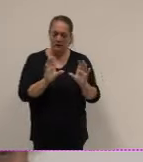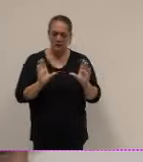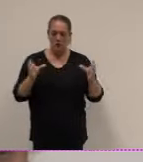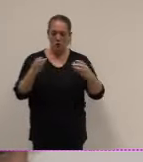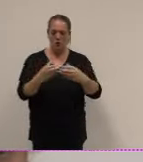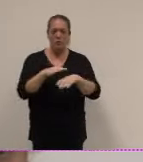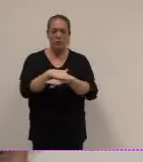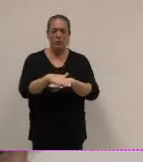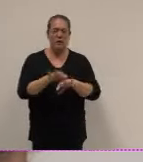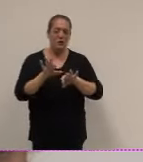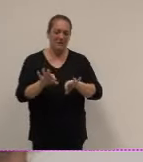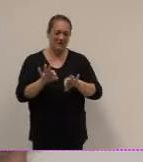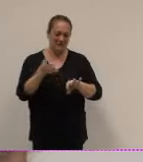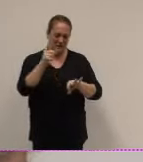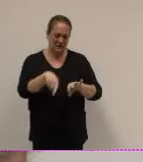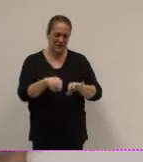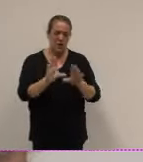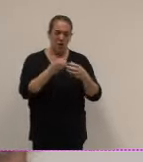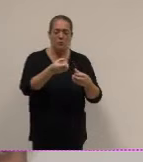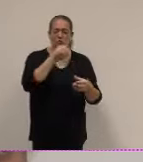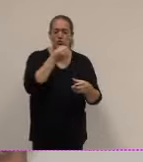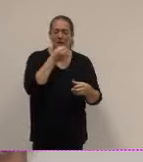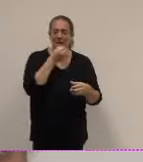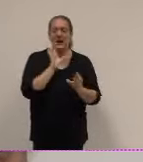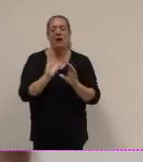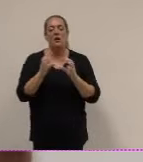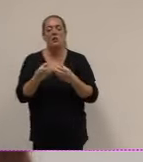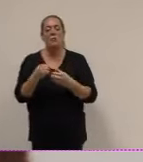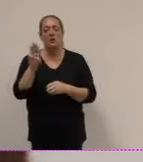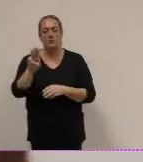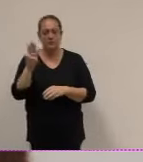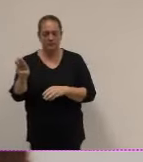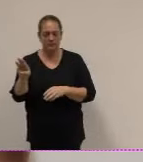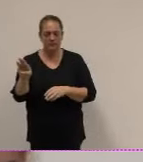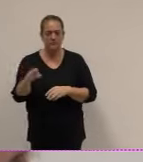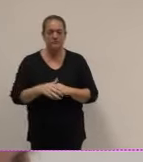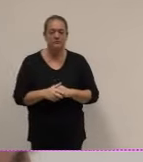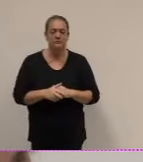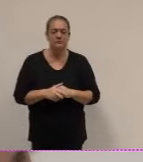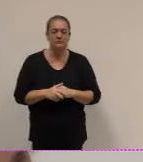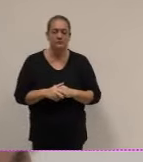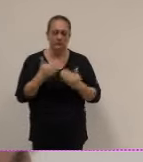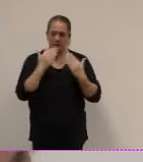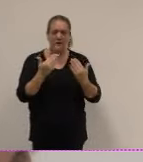de gobierno especialmente, tanto al Grupo Socialista como al Grupo Popular, puesto que